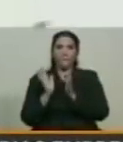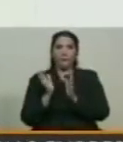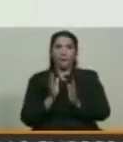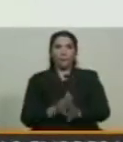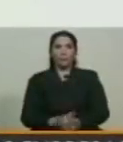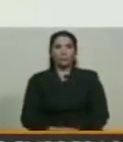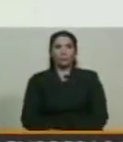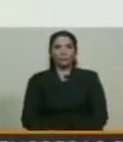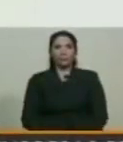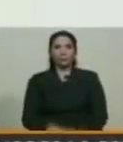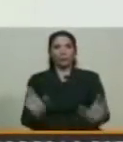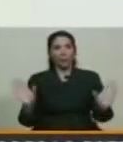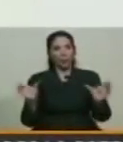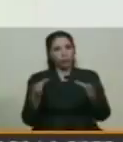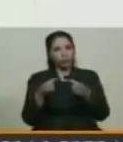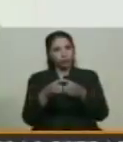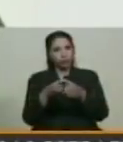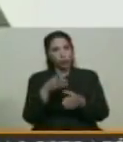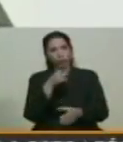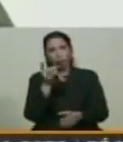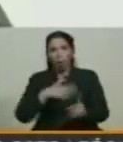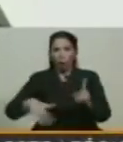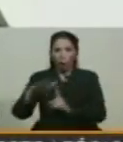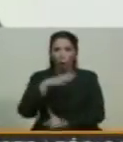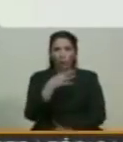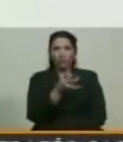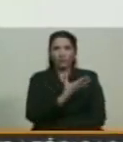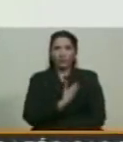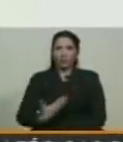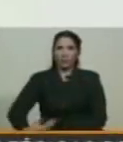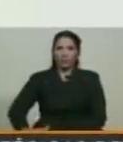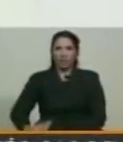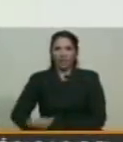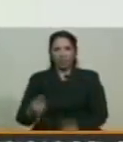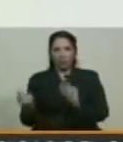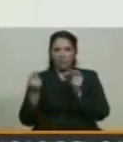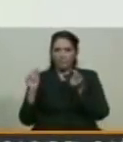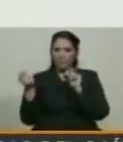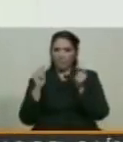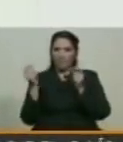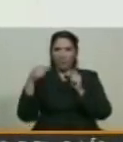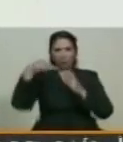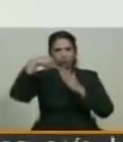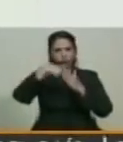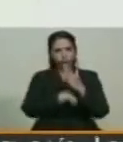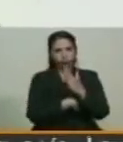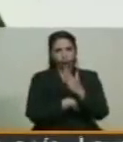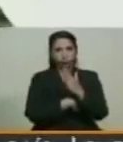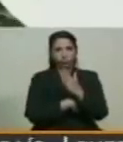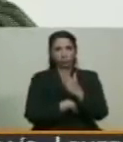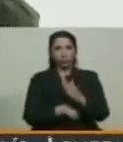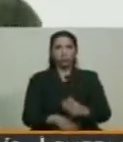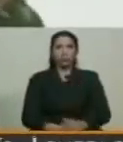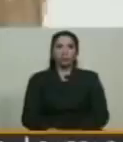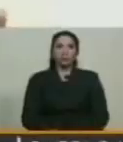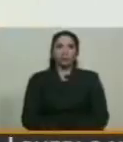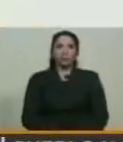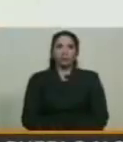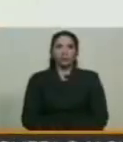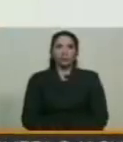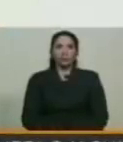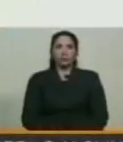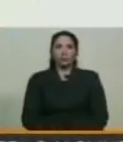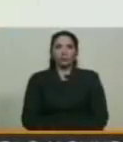reunidos todos los vicepresidentes, discutiendo con profundidad, con altura, los